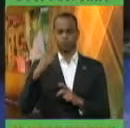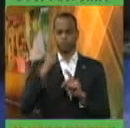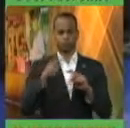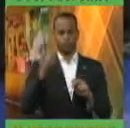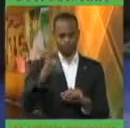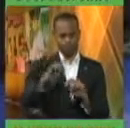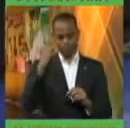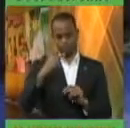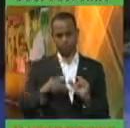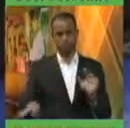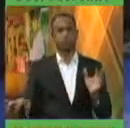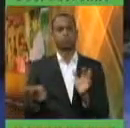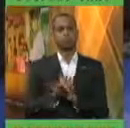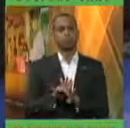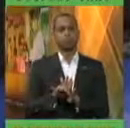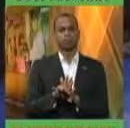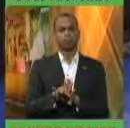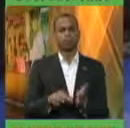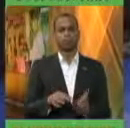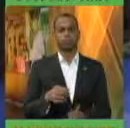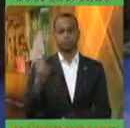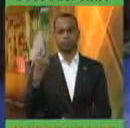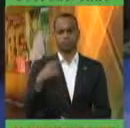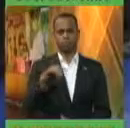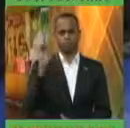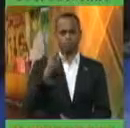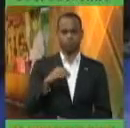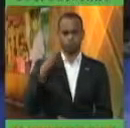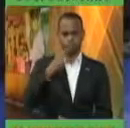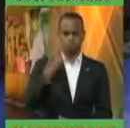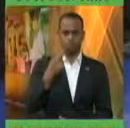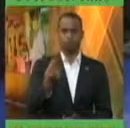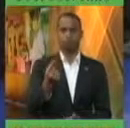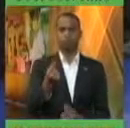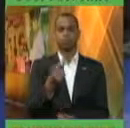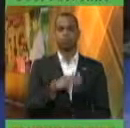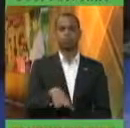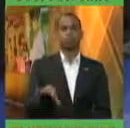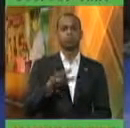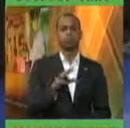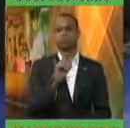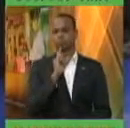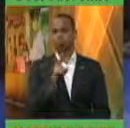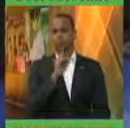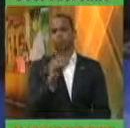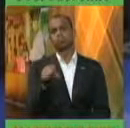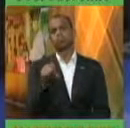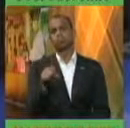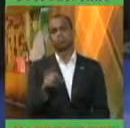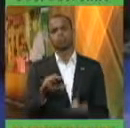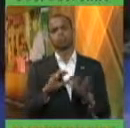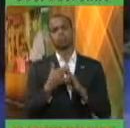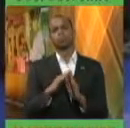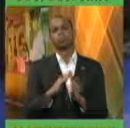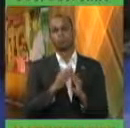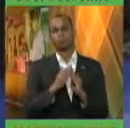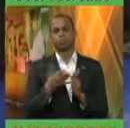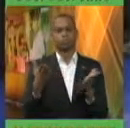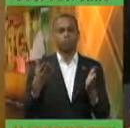electos y para eso es que ellos que están necesitamos ciudades accesibles